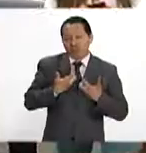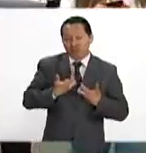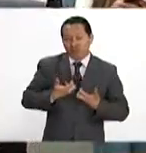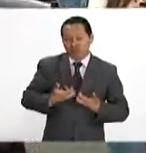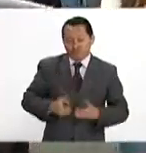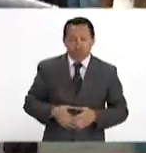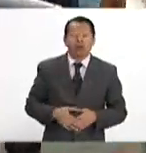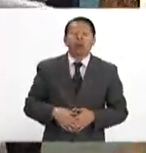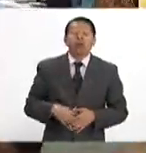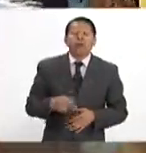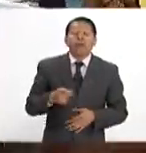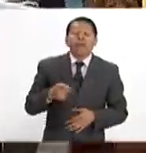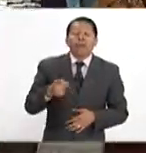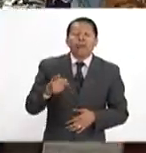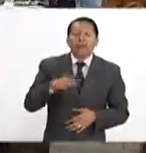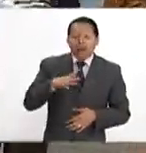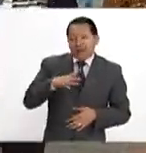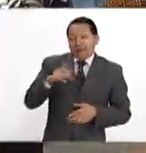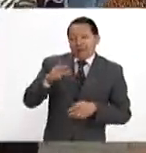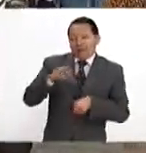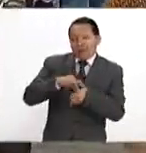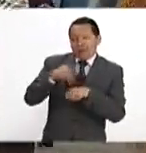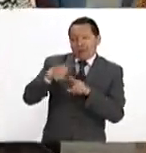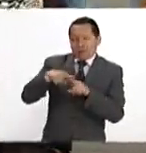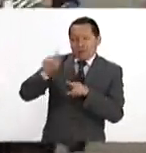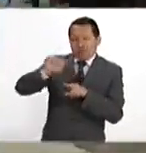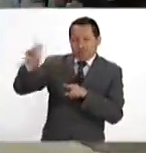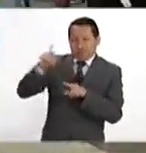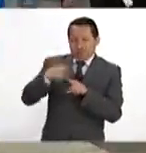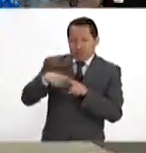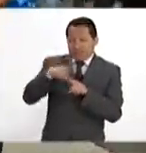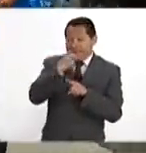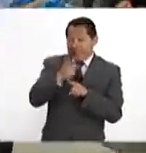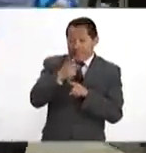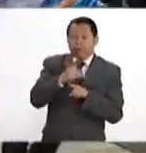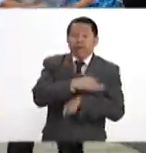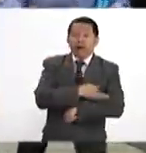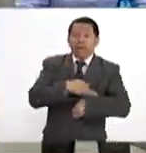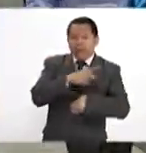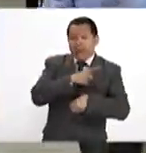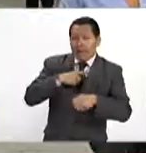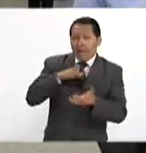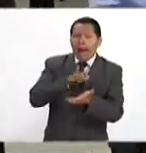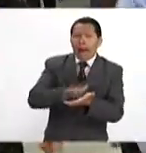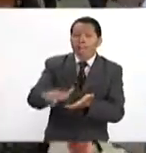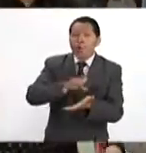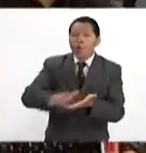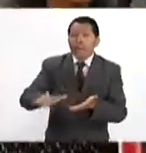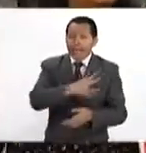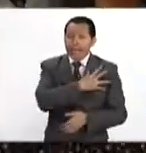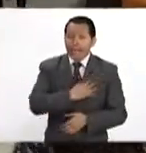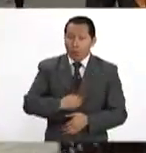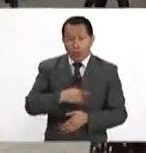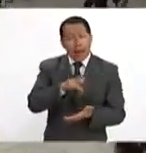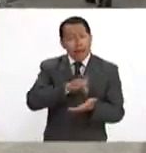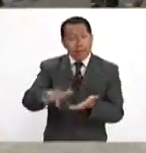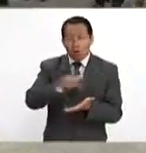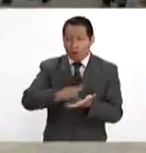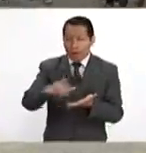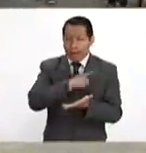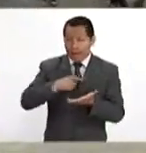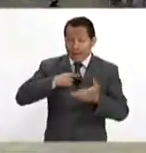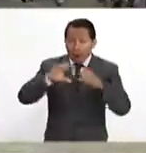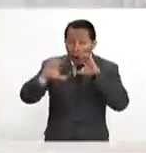Los profesionales recomiendan en estos casos que la familia ofrezca apoyo muy cercano a sus hijos y que establezcan una